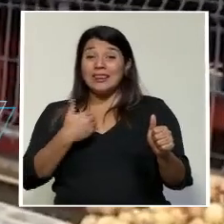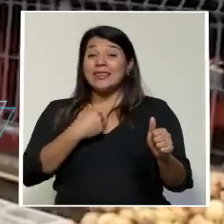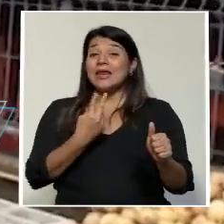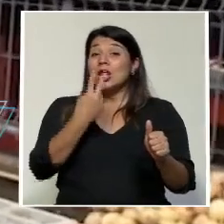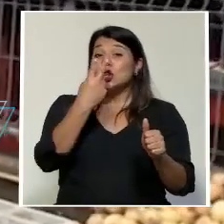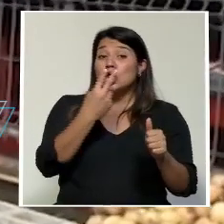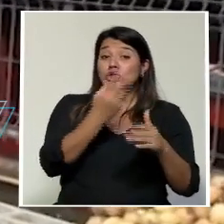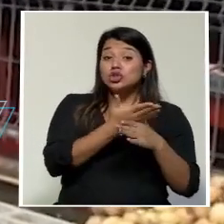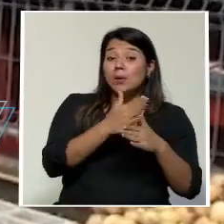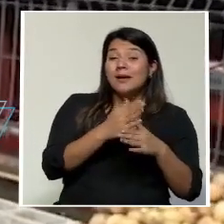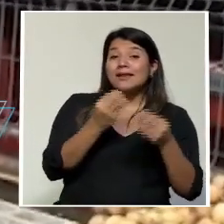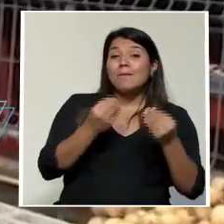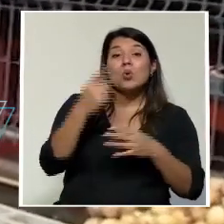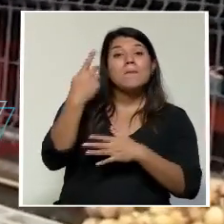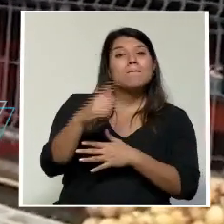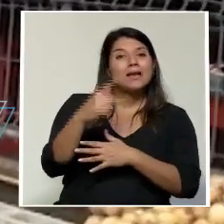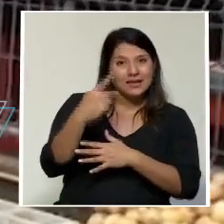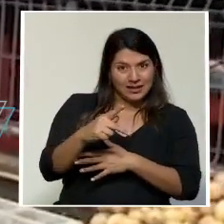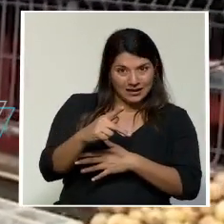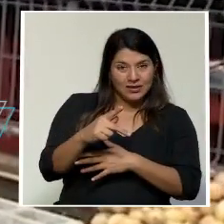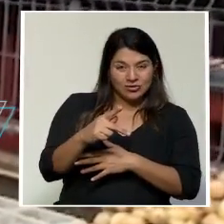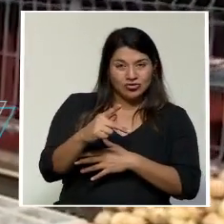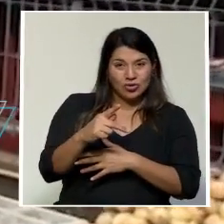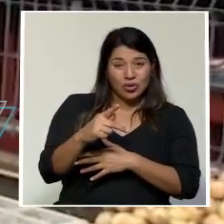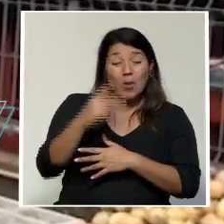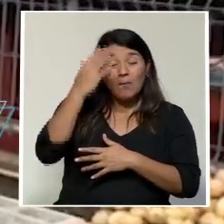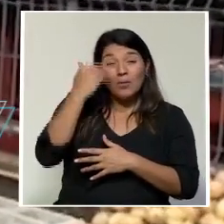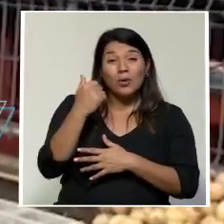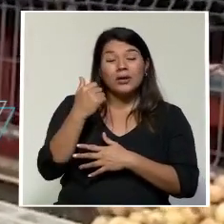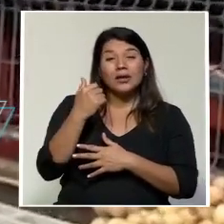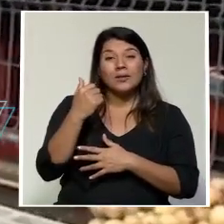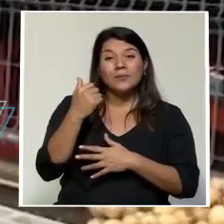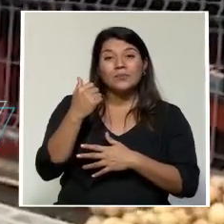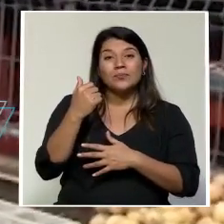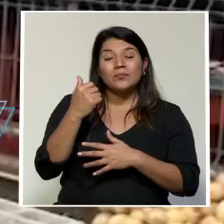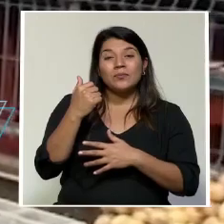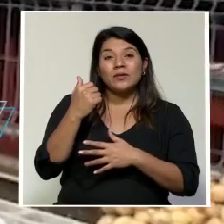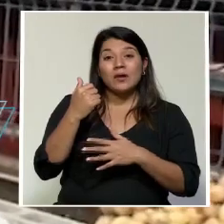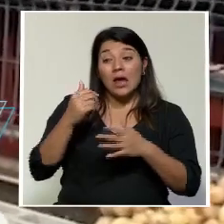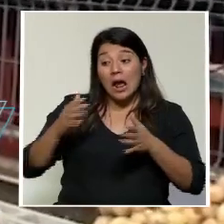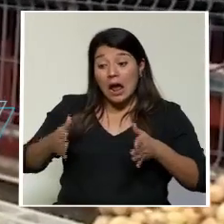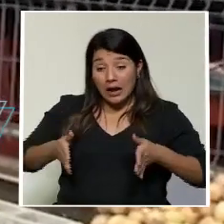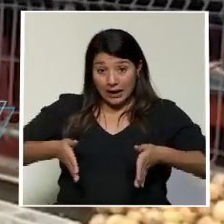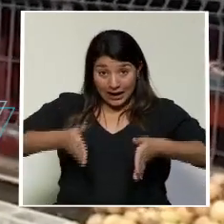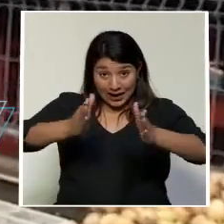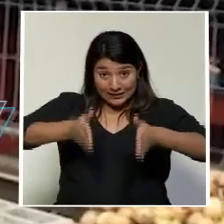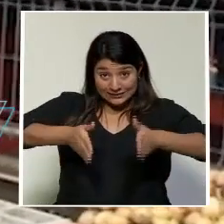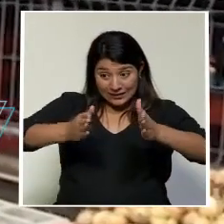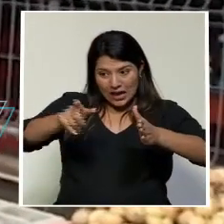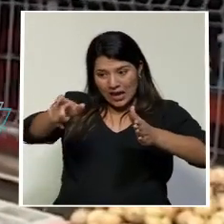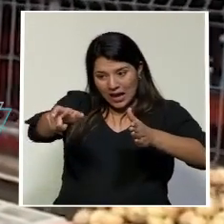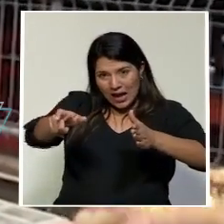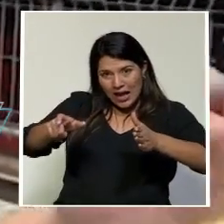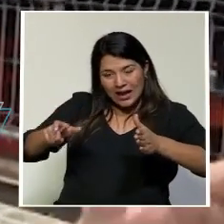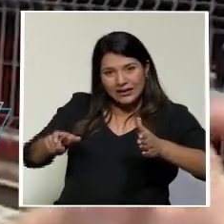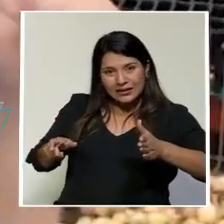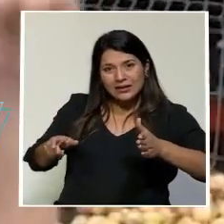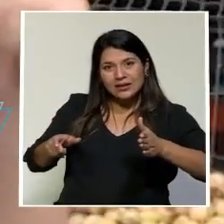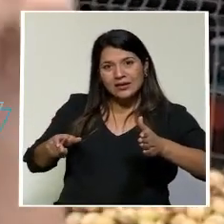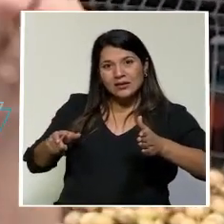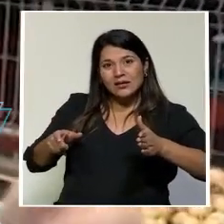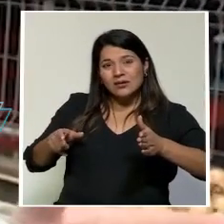porque dejan zanjas abiertas en los, digamos, a la par de la calle, dejan, digamos, gradas, que